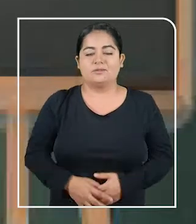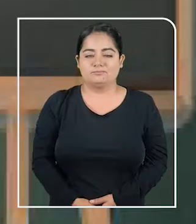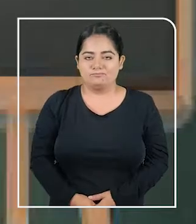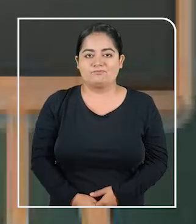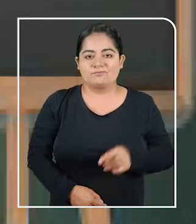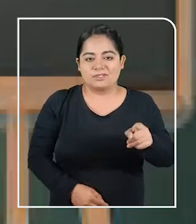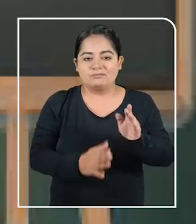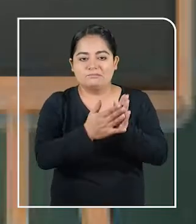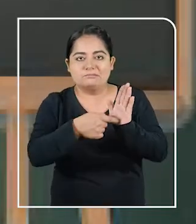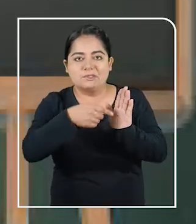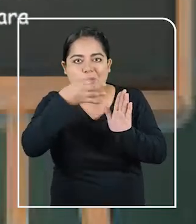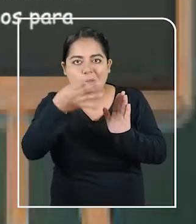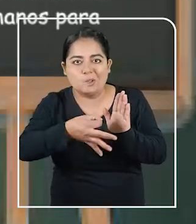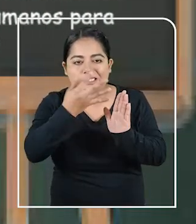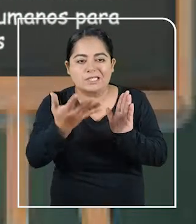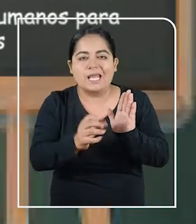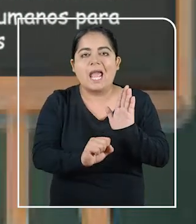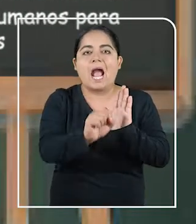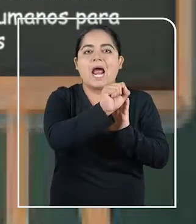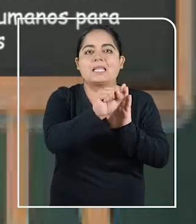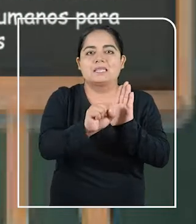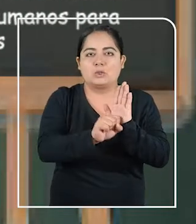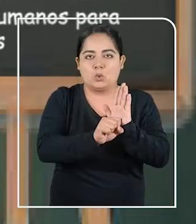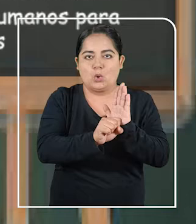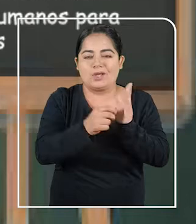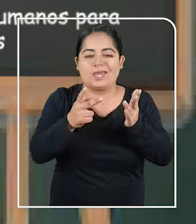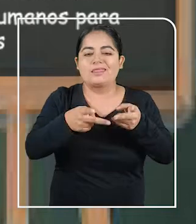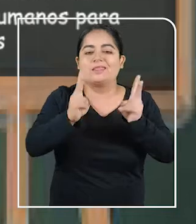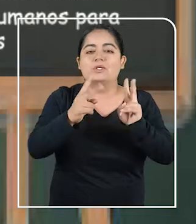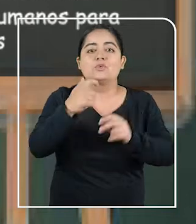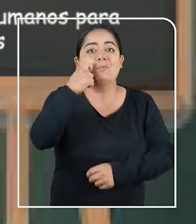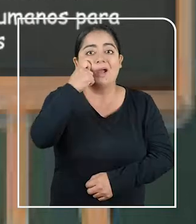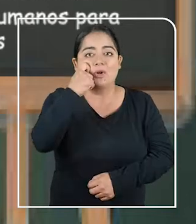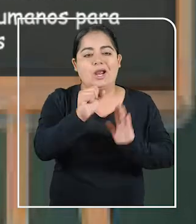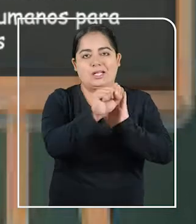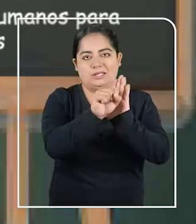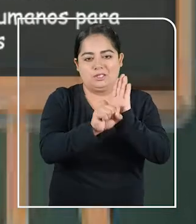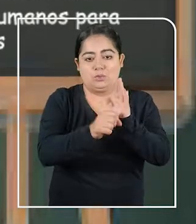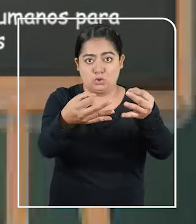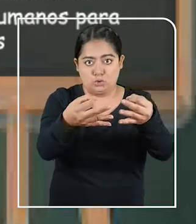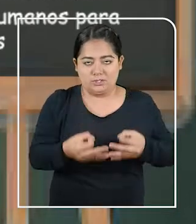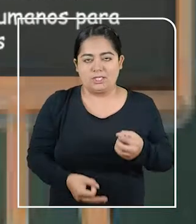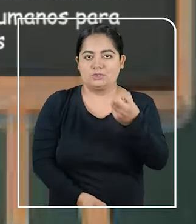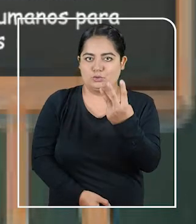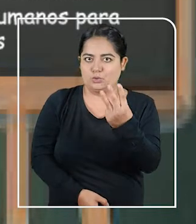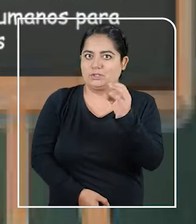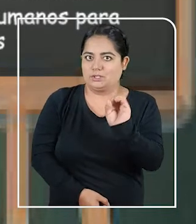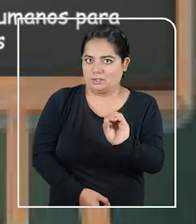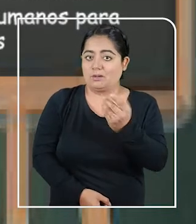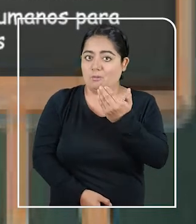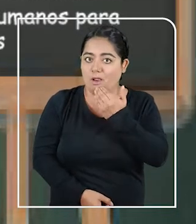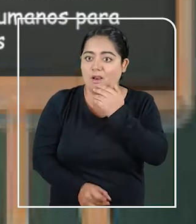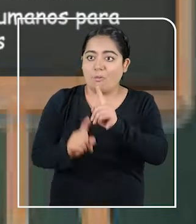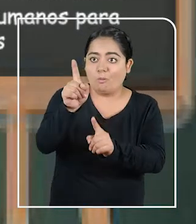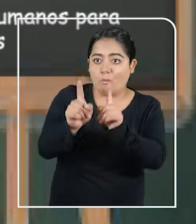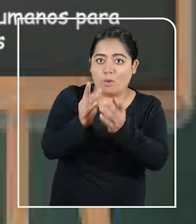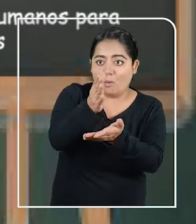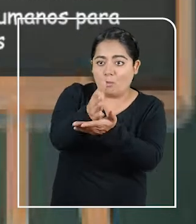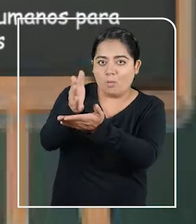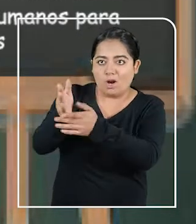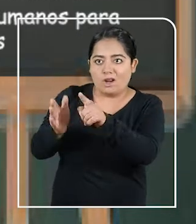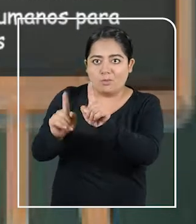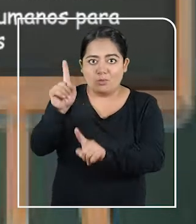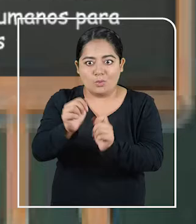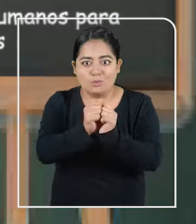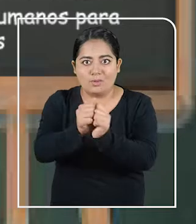se cuenta el artículo en forma lúdica de los derechos humanos. Eran 30 artículos, inclusive en algunas colegias, comentábamos con las